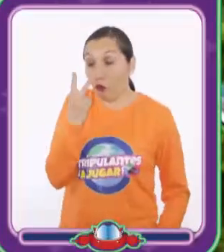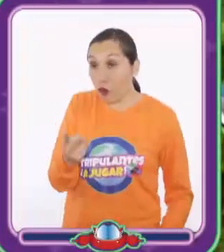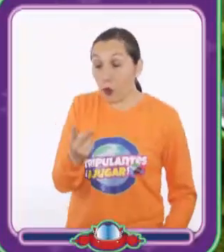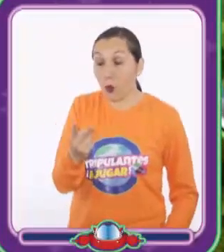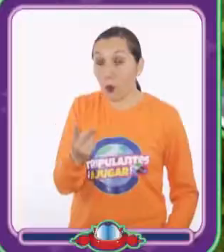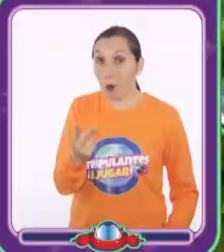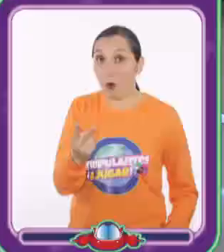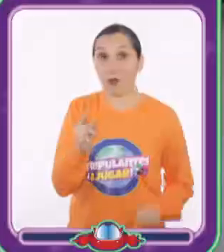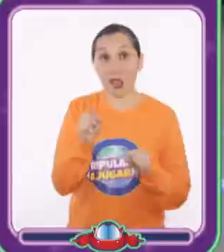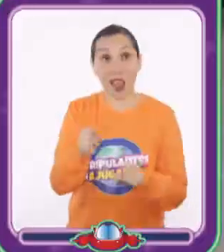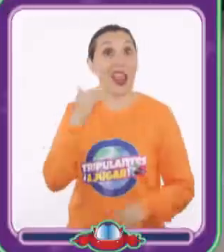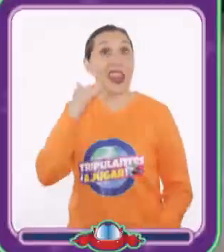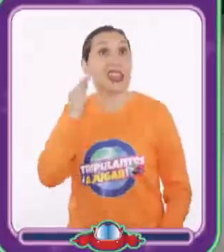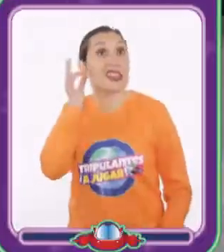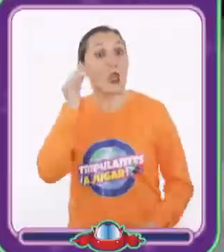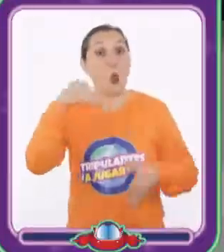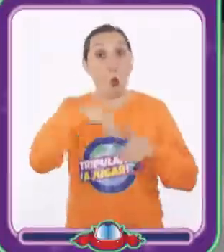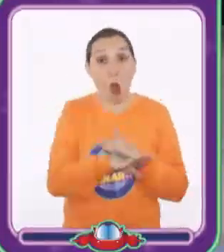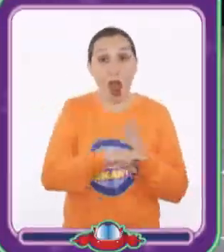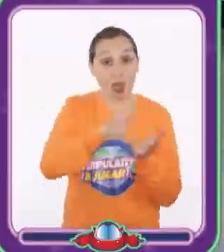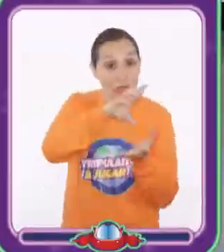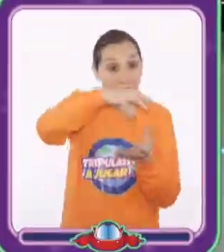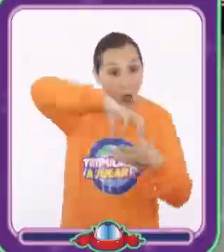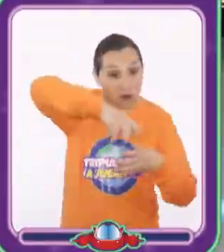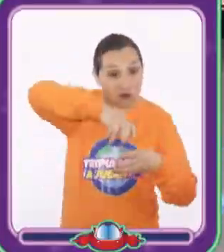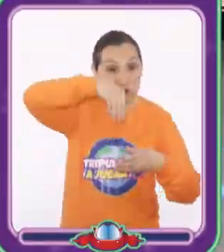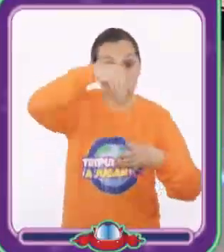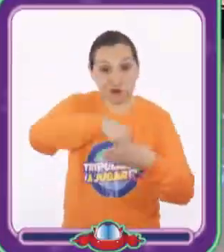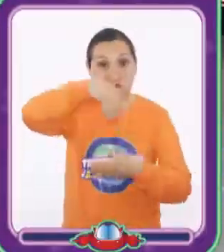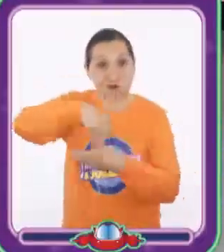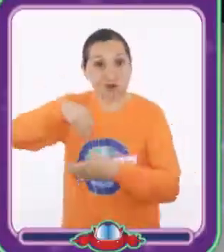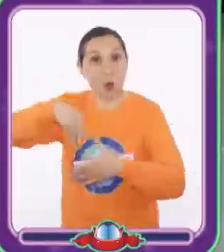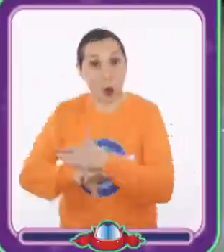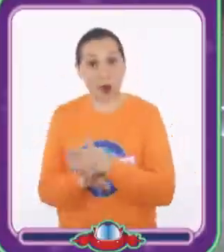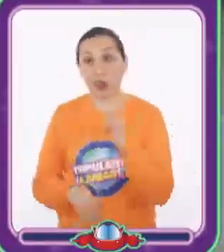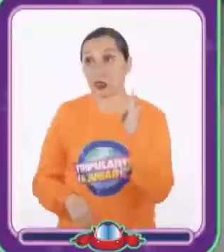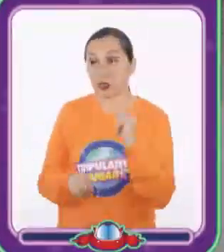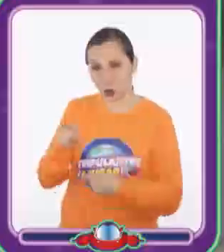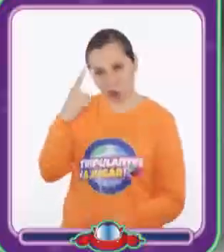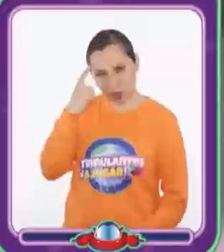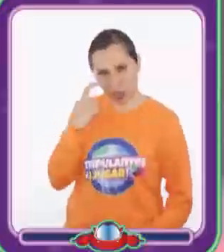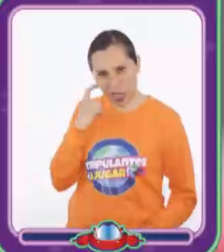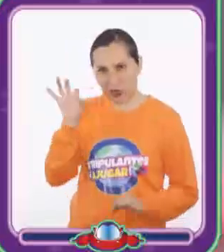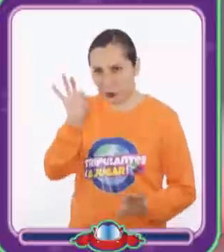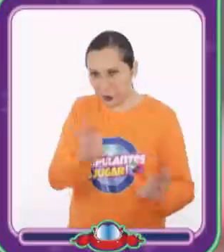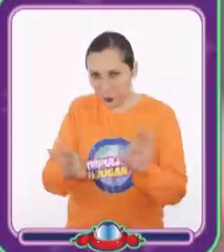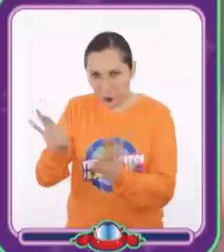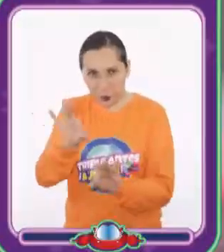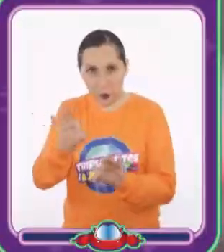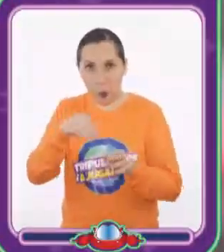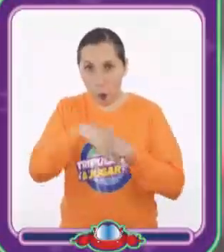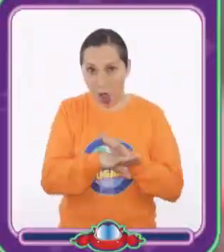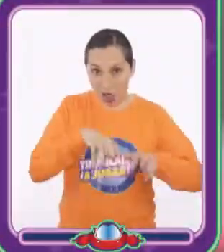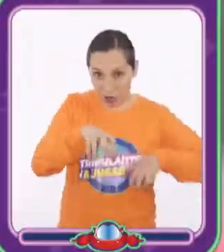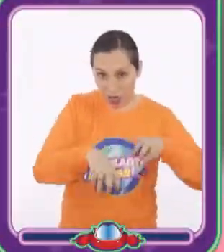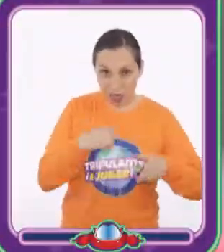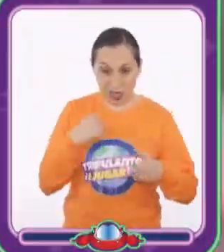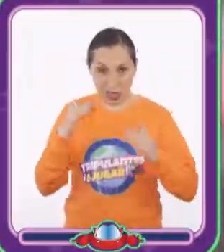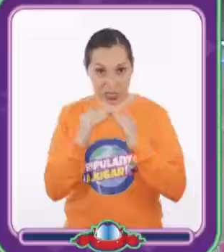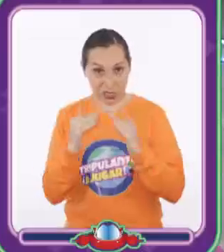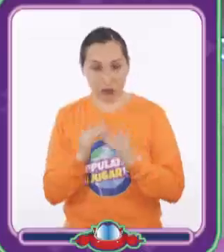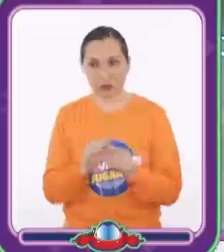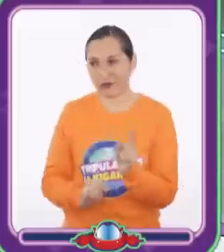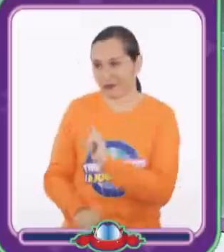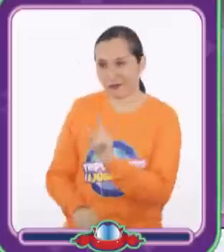¿Vieron cómo la niña guardaba insectos? Sí. ¿Sí? ¿Y usted cree que los insectos son mascotas? No.